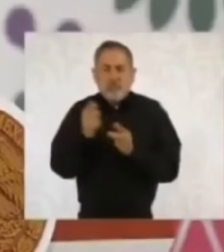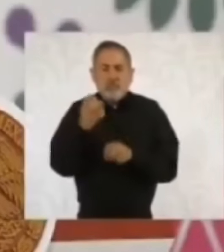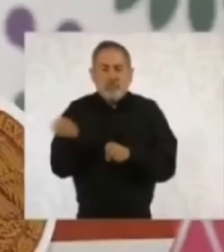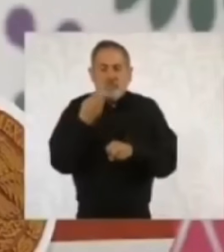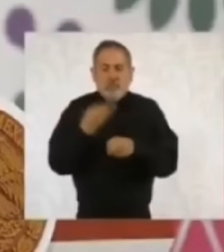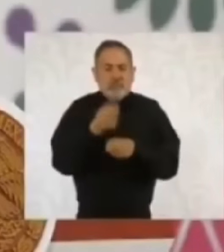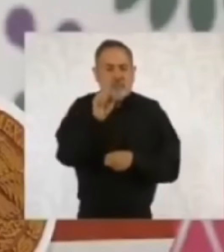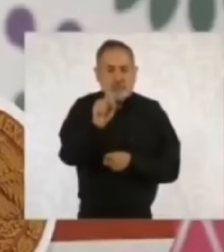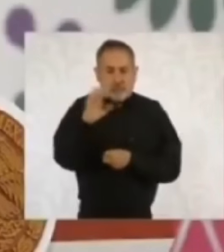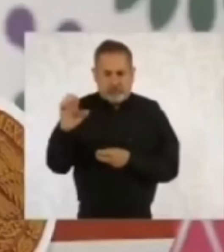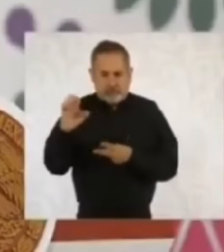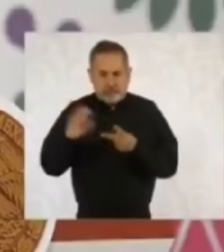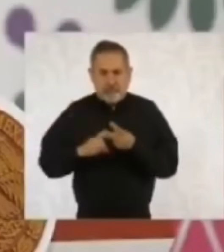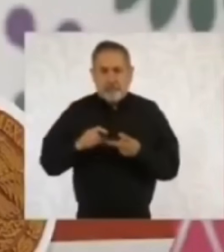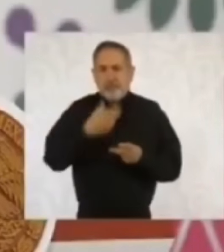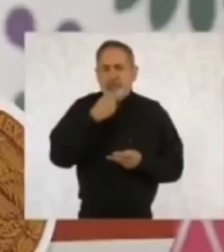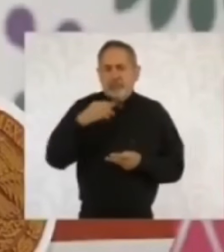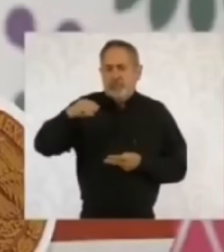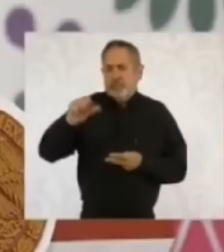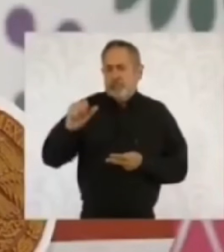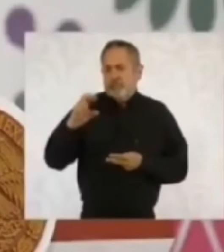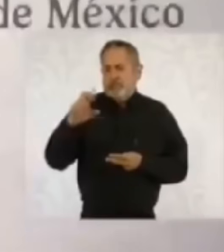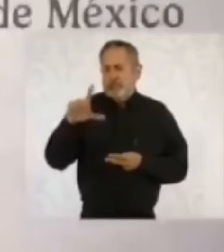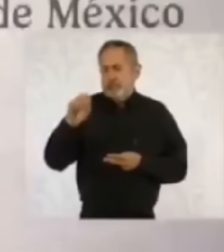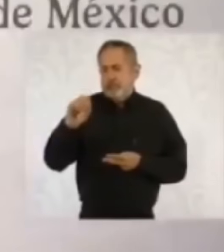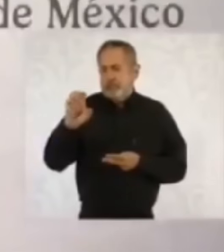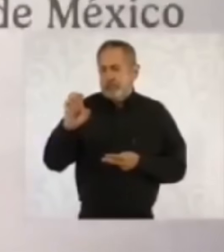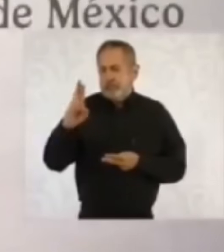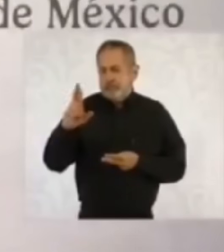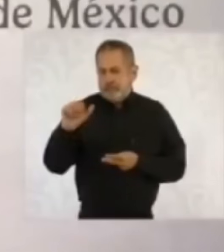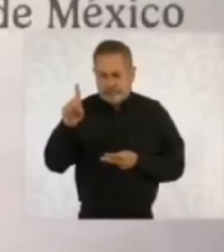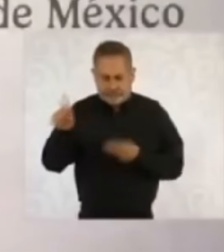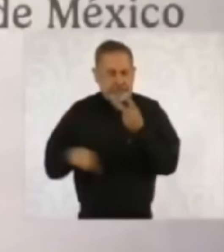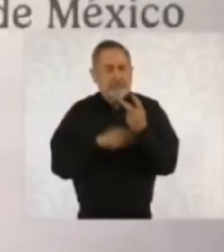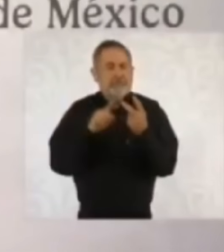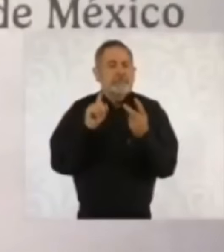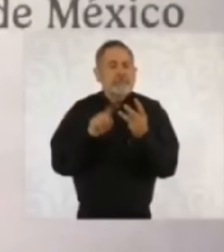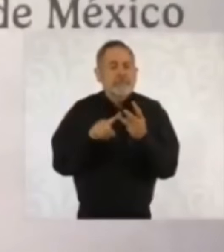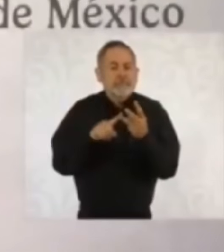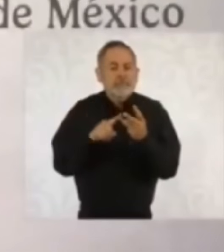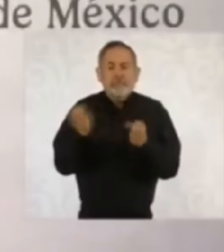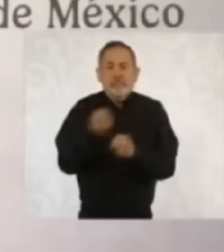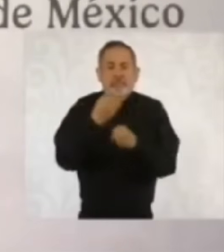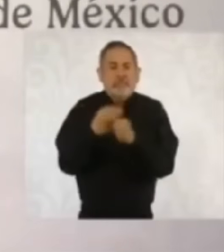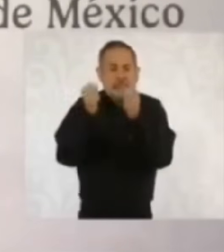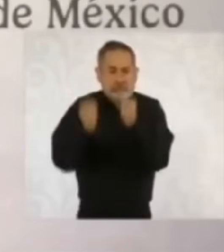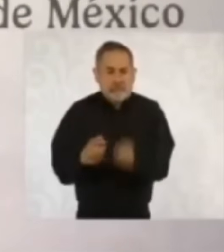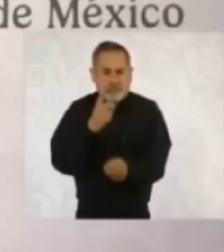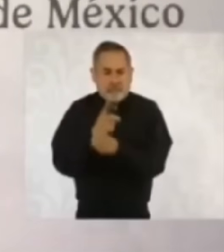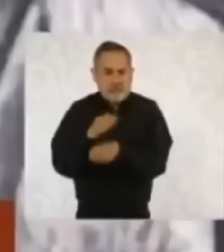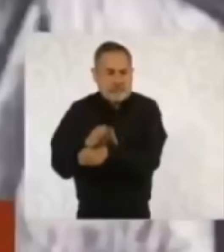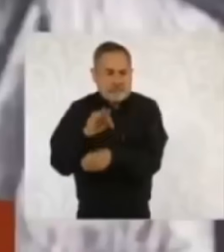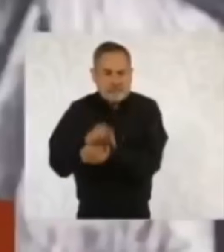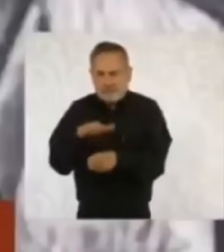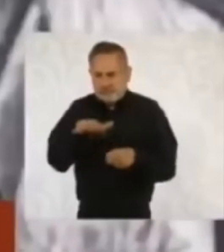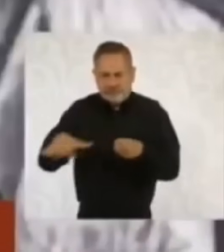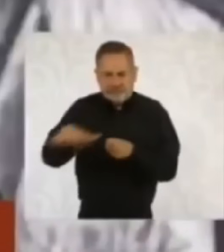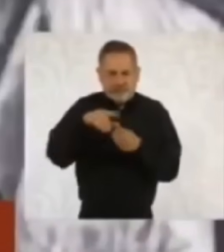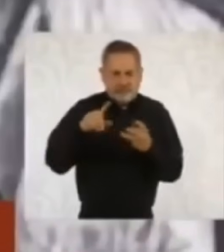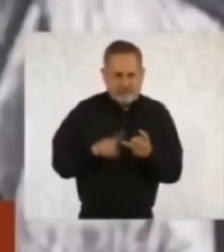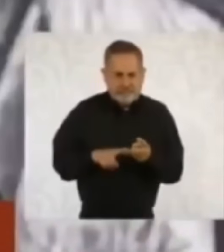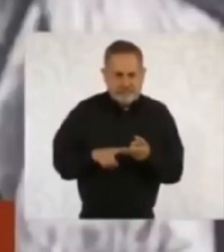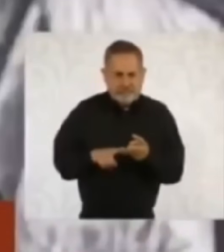de Economía, Marcelo Ebrard Casaubon, así como el secretario de Seguridad Pública y Protección